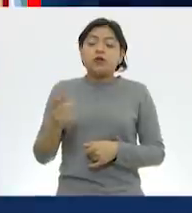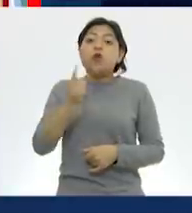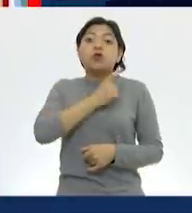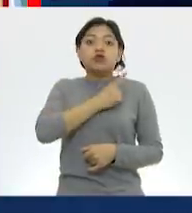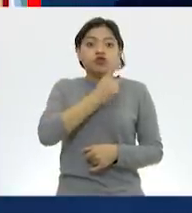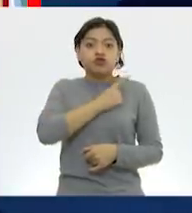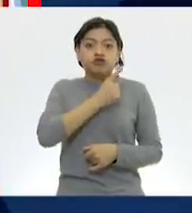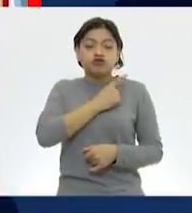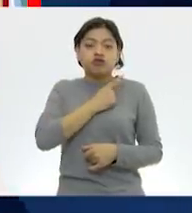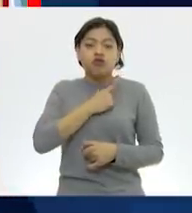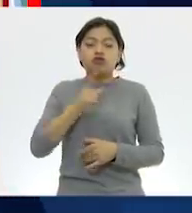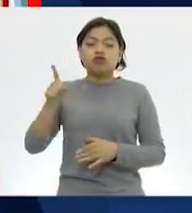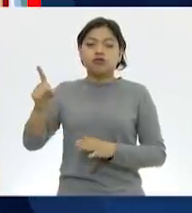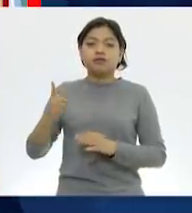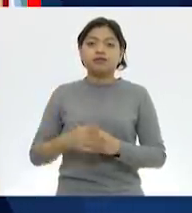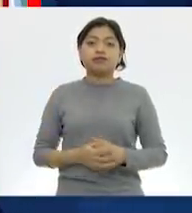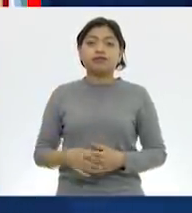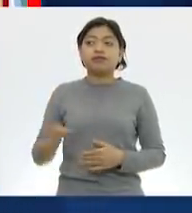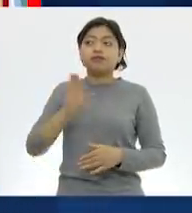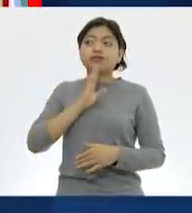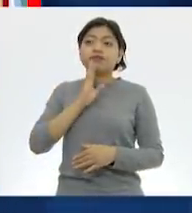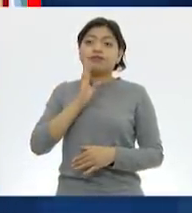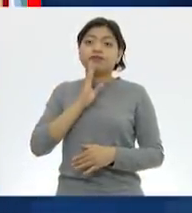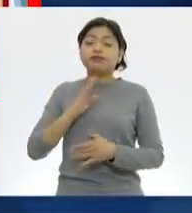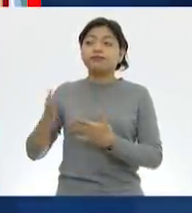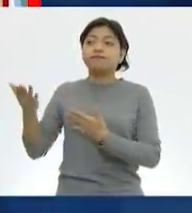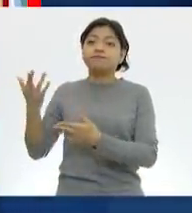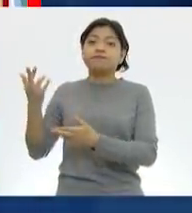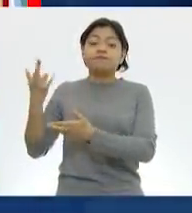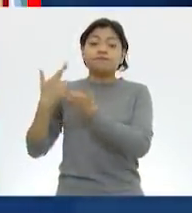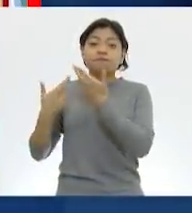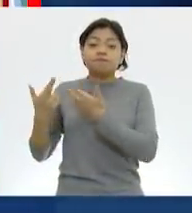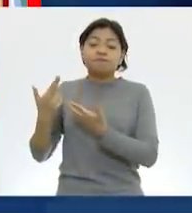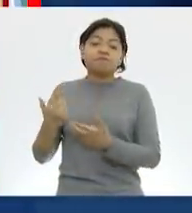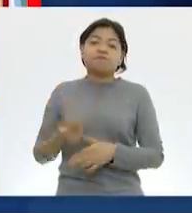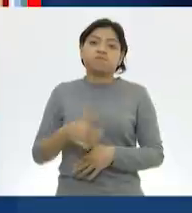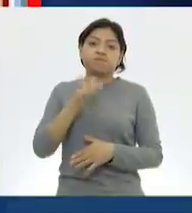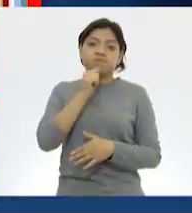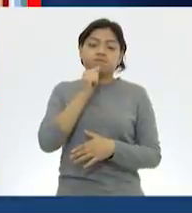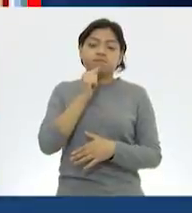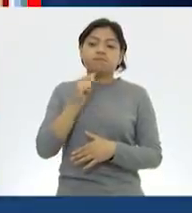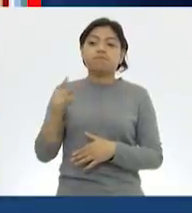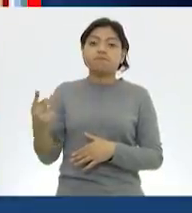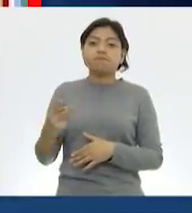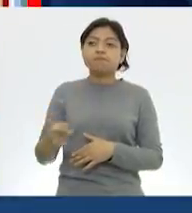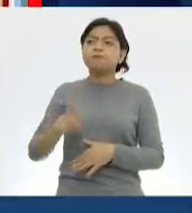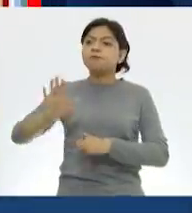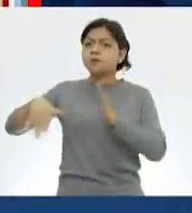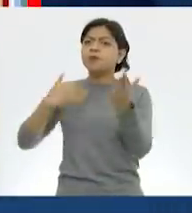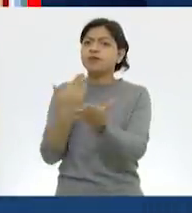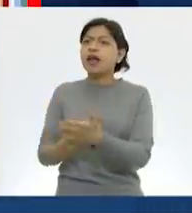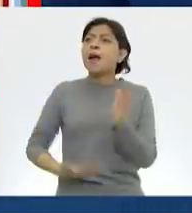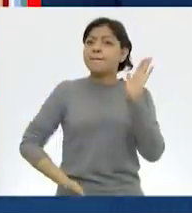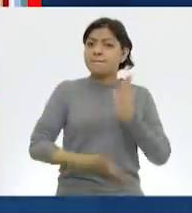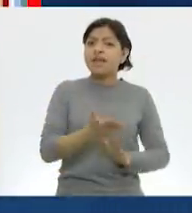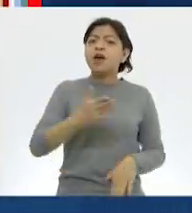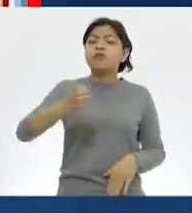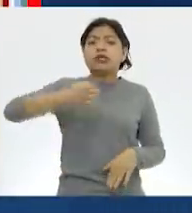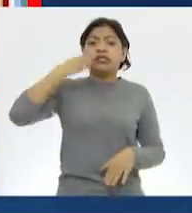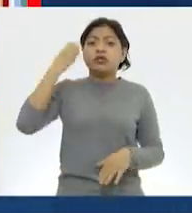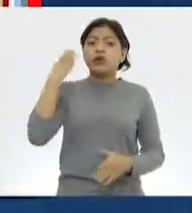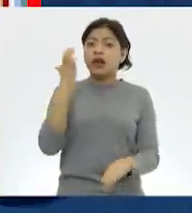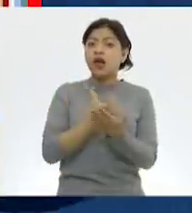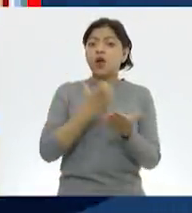departamento. Como su mamá tardaría en llegar, Roberto propuso ir a la escuela y sacar los cuadernos del salón para poder hacer la